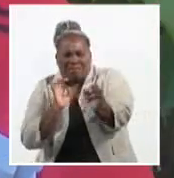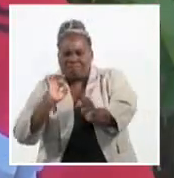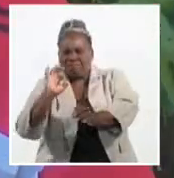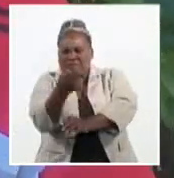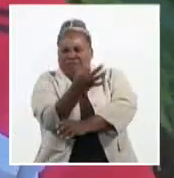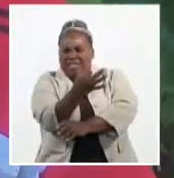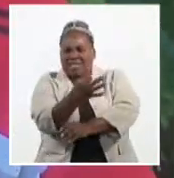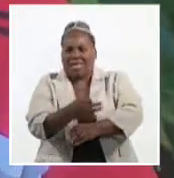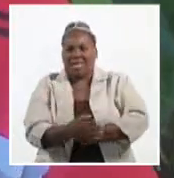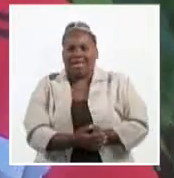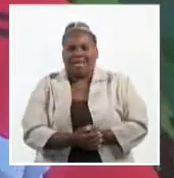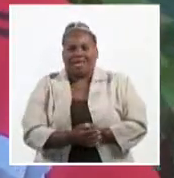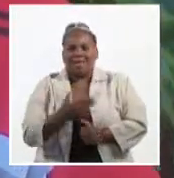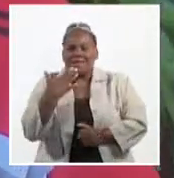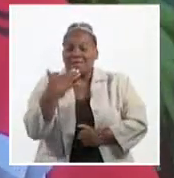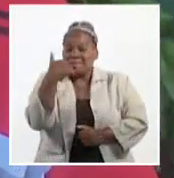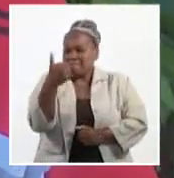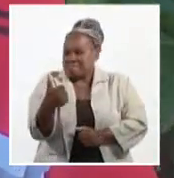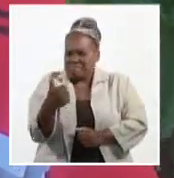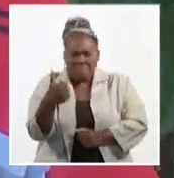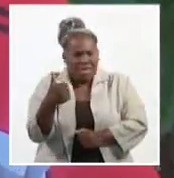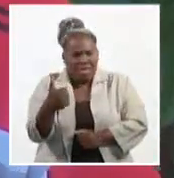extremadamente buena.